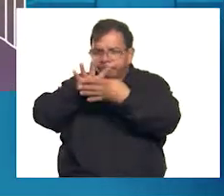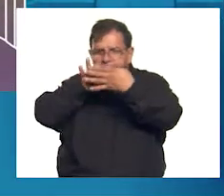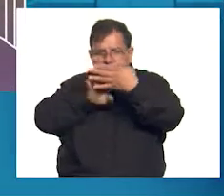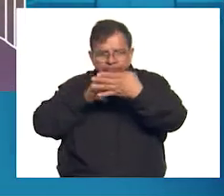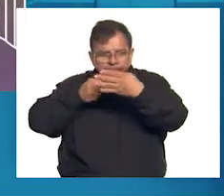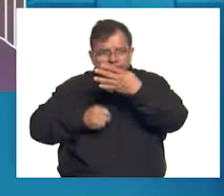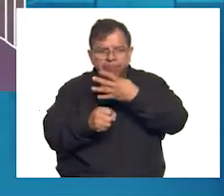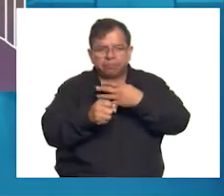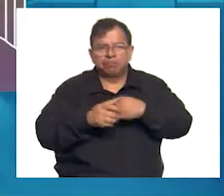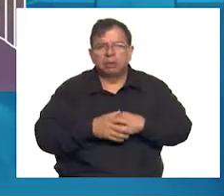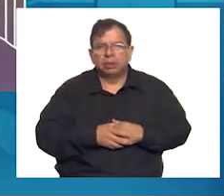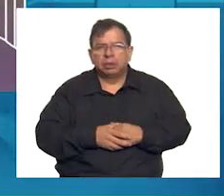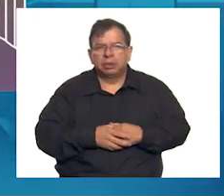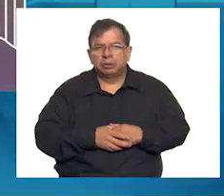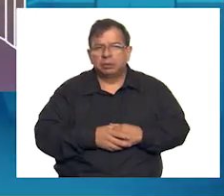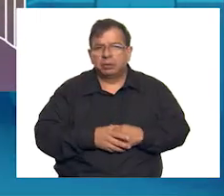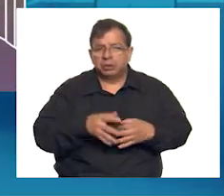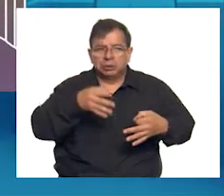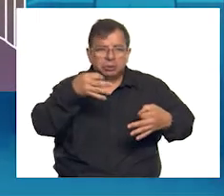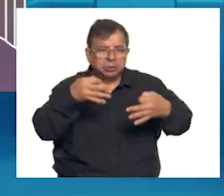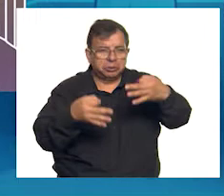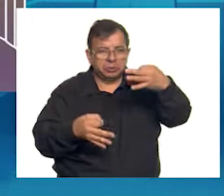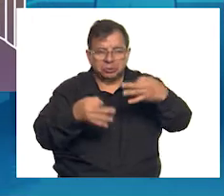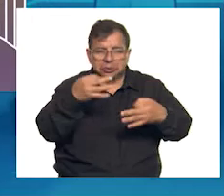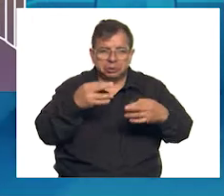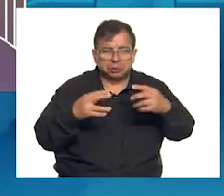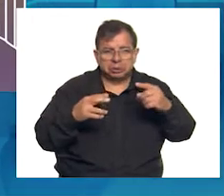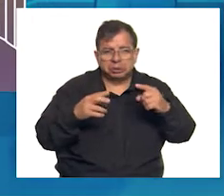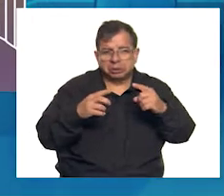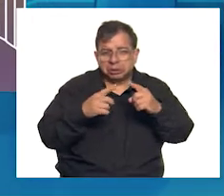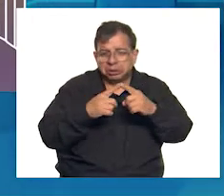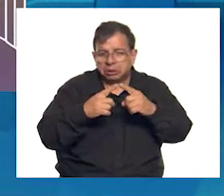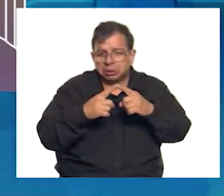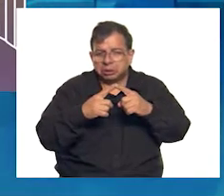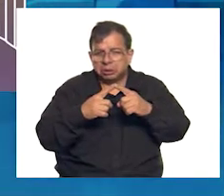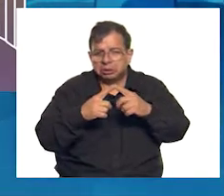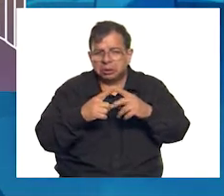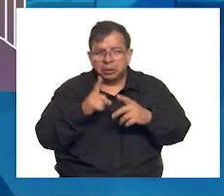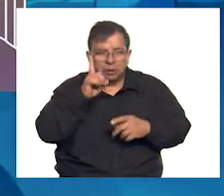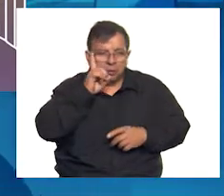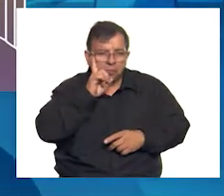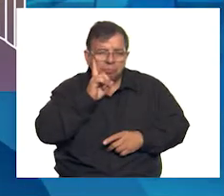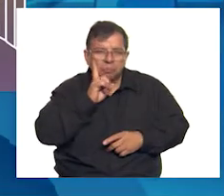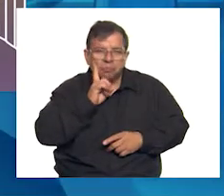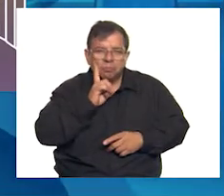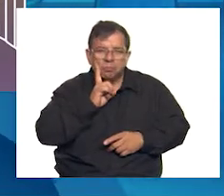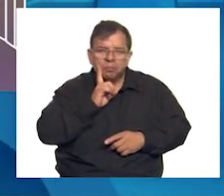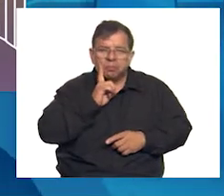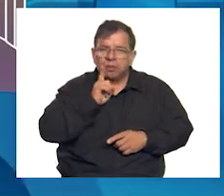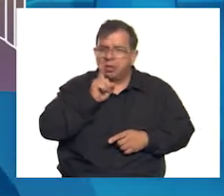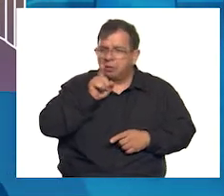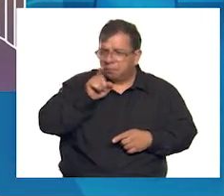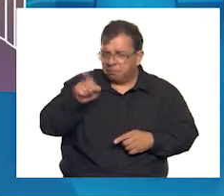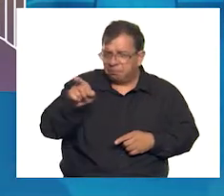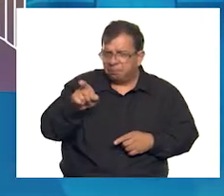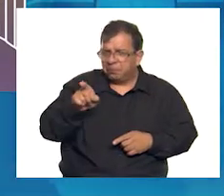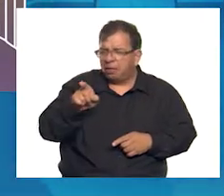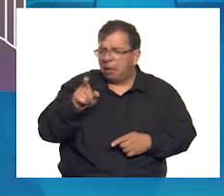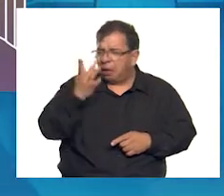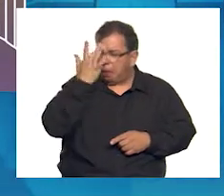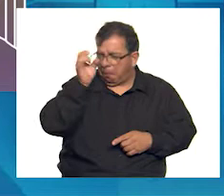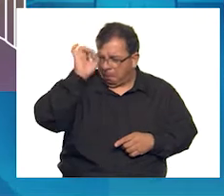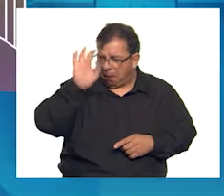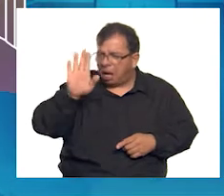inmediato. Ante el tribunal eclesiástico, Soledad fue acusada de prácticas